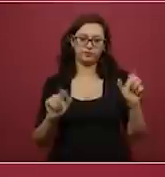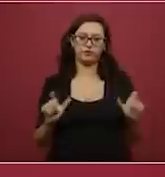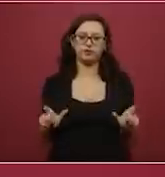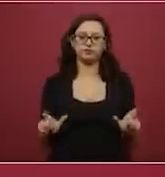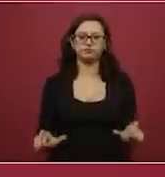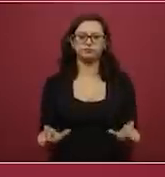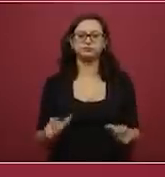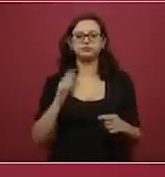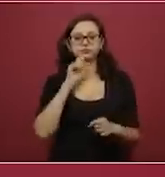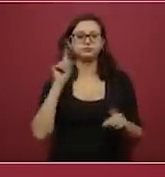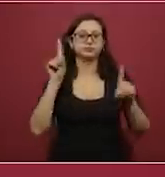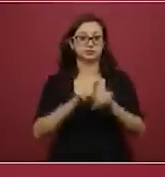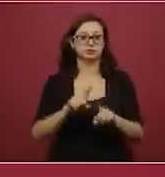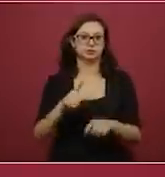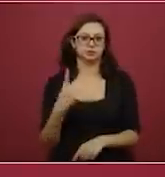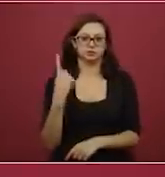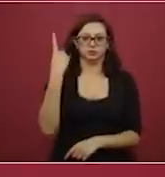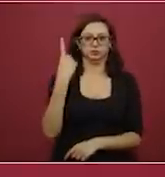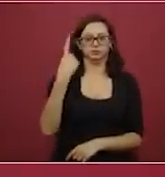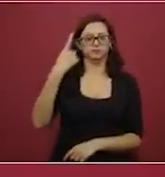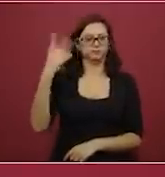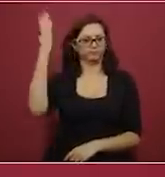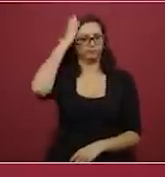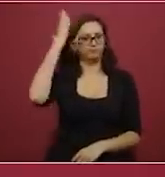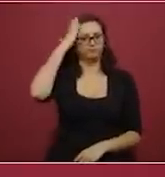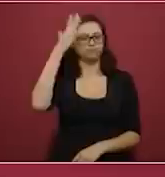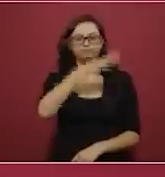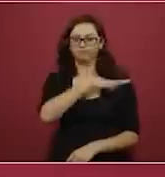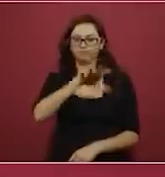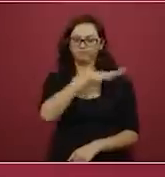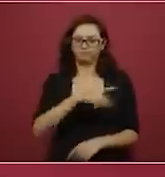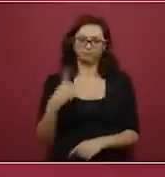al comandante de la guardia nacional